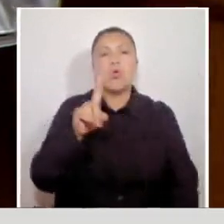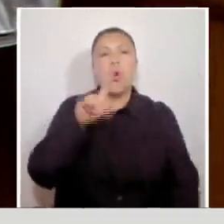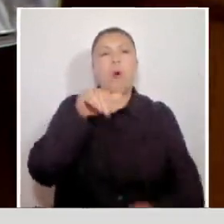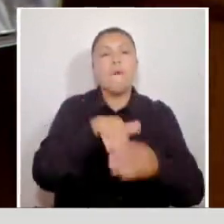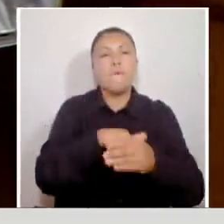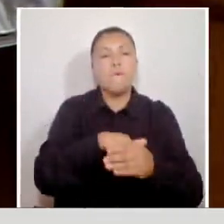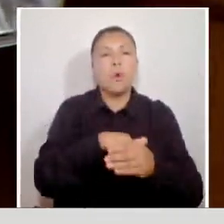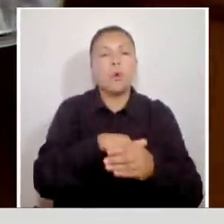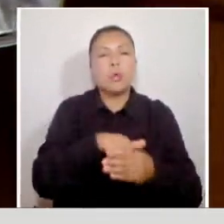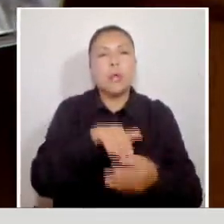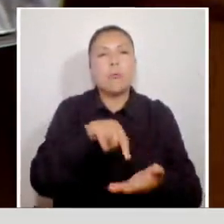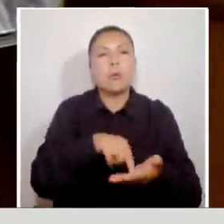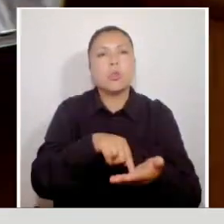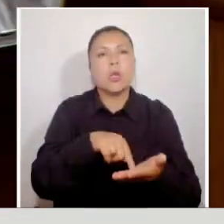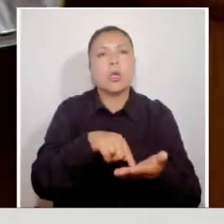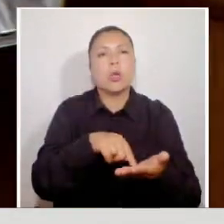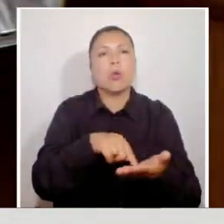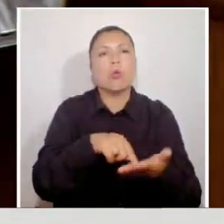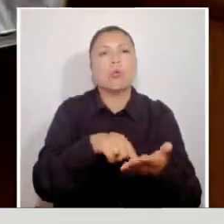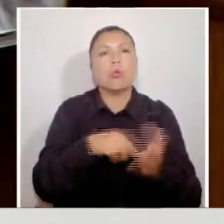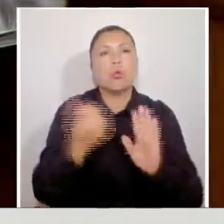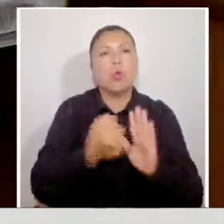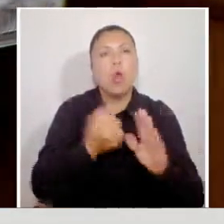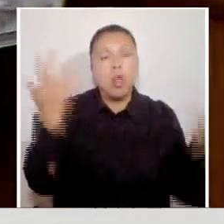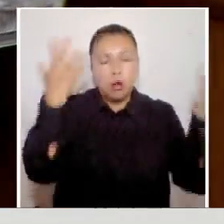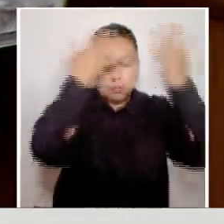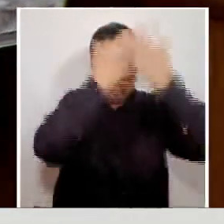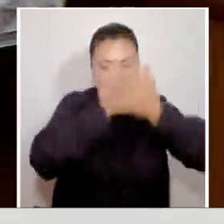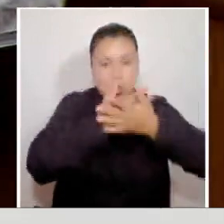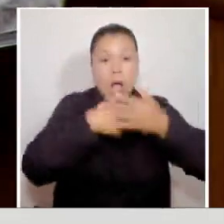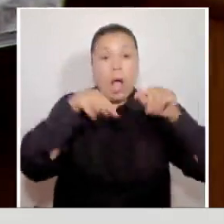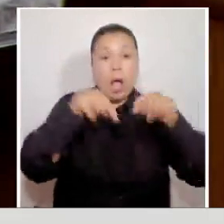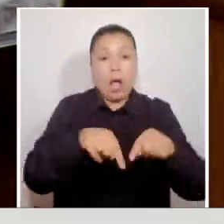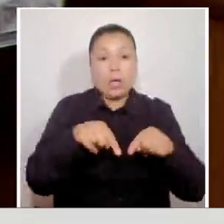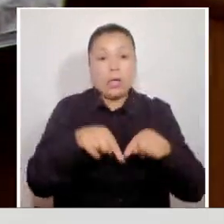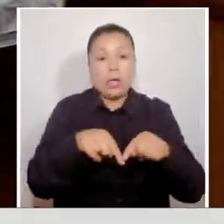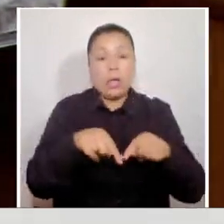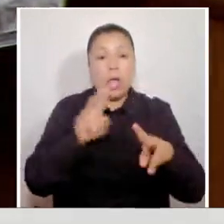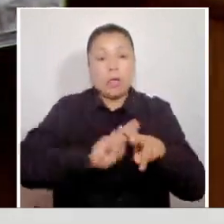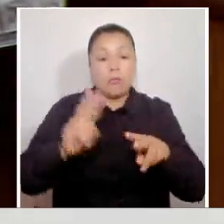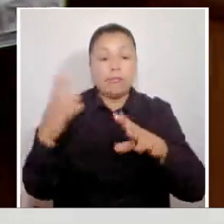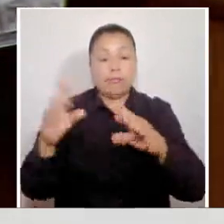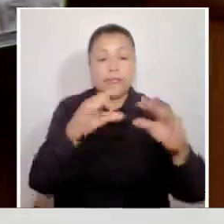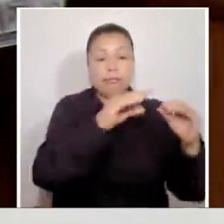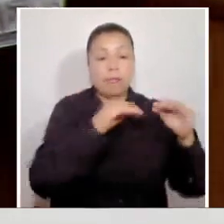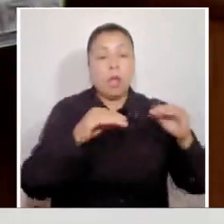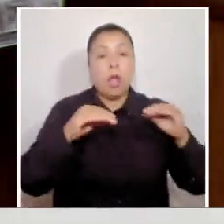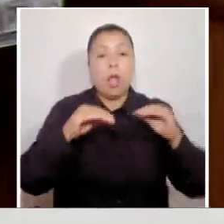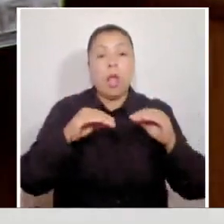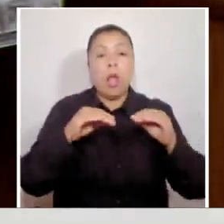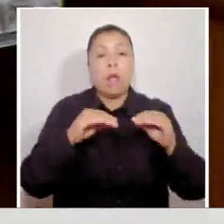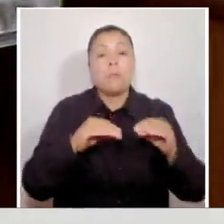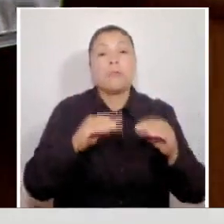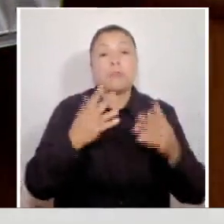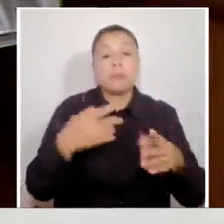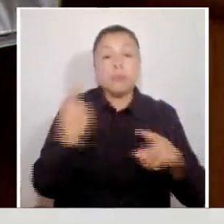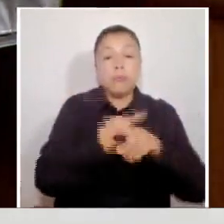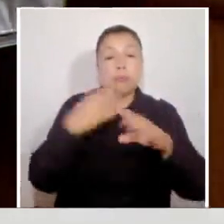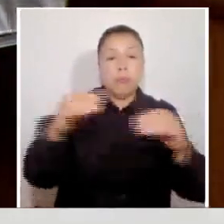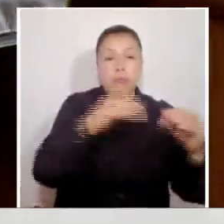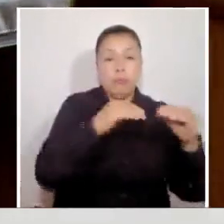proyecto es porque se confunden aquí estamos hablando lo que aquí se está derogando una ley pero se